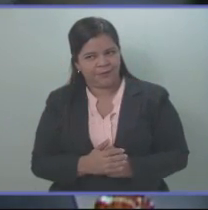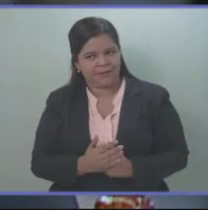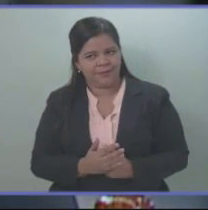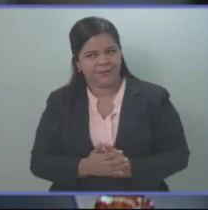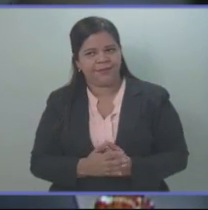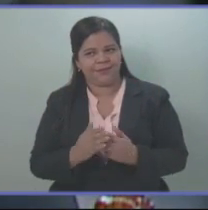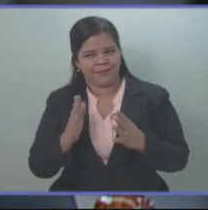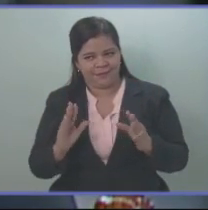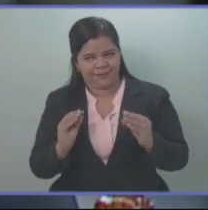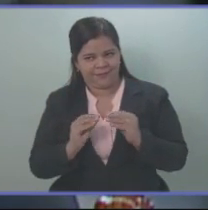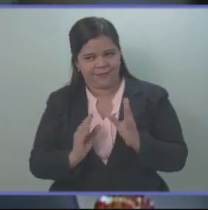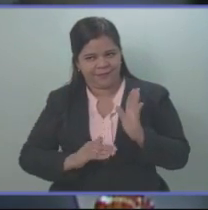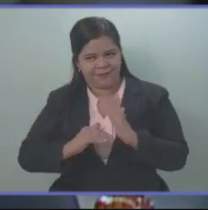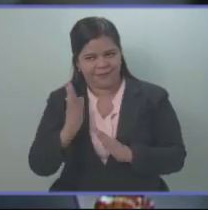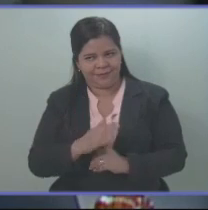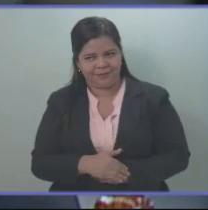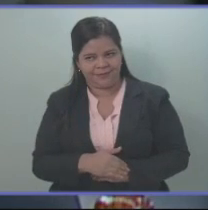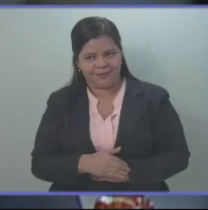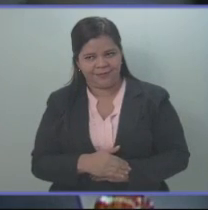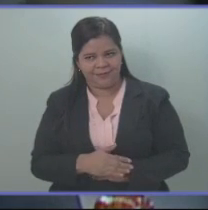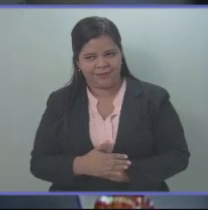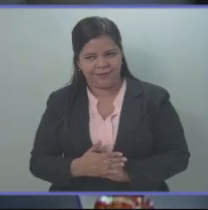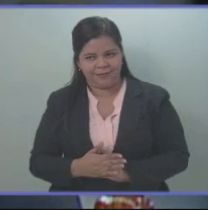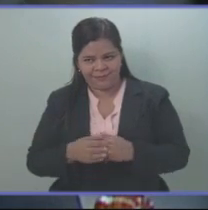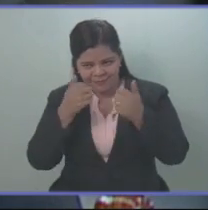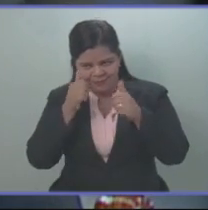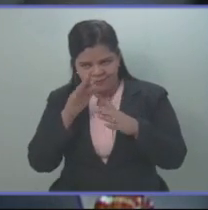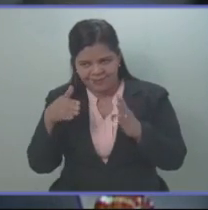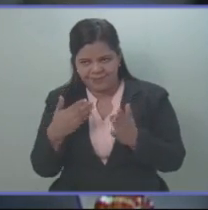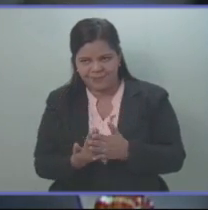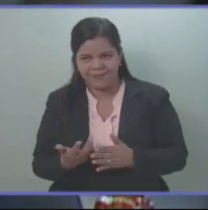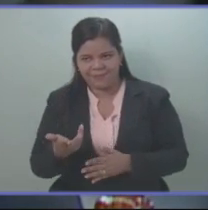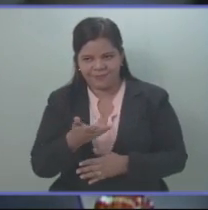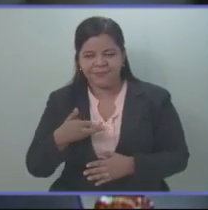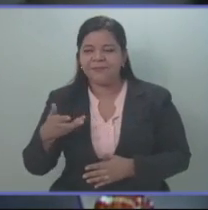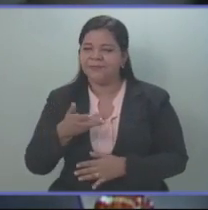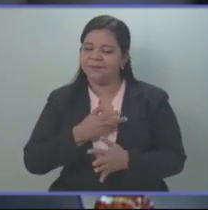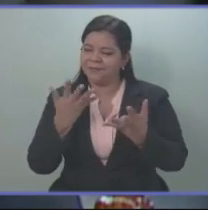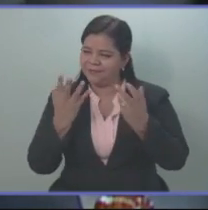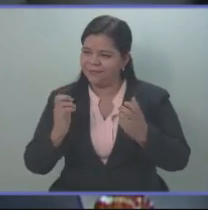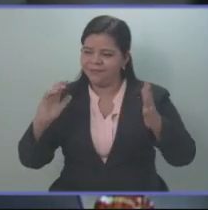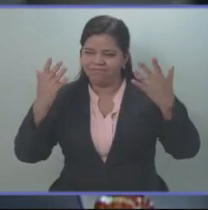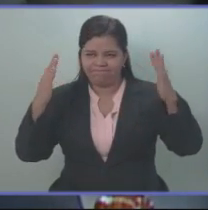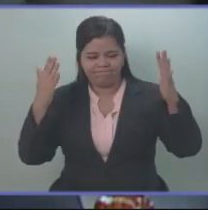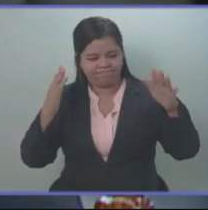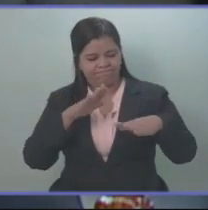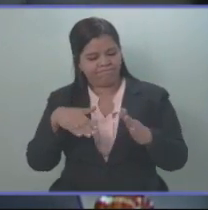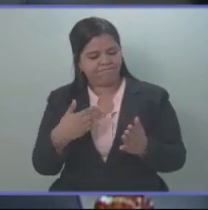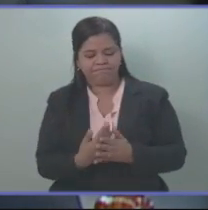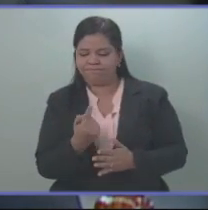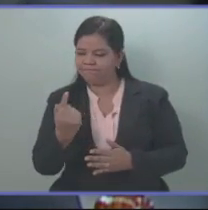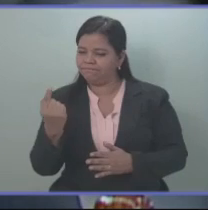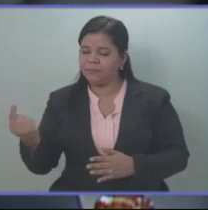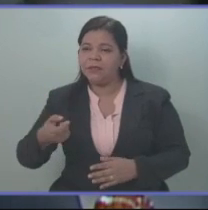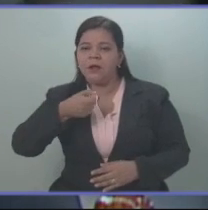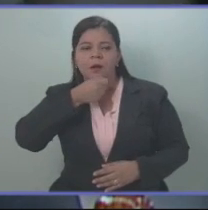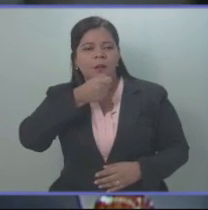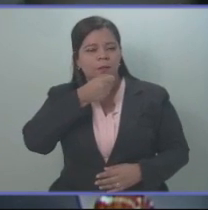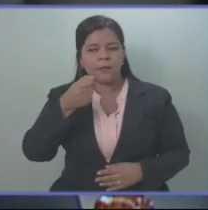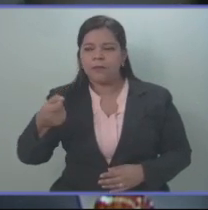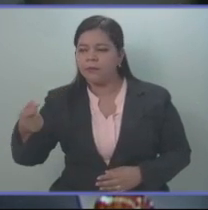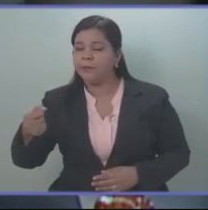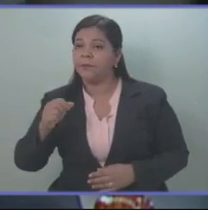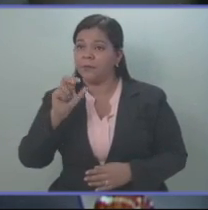Radio Legislativa por estar celebrando su 5º aniversario y felicito a todos los periodistas este próximo